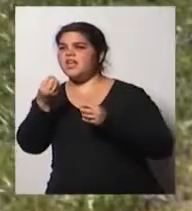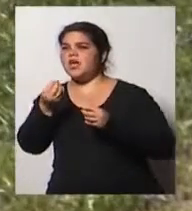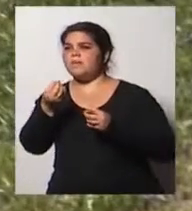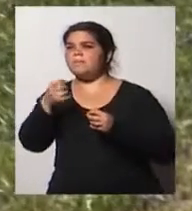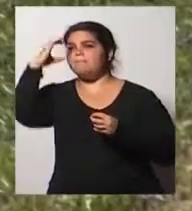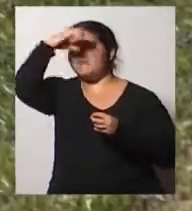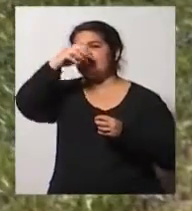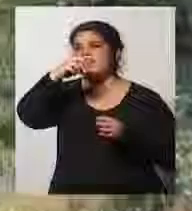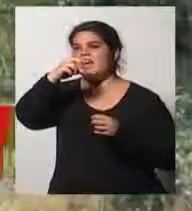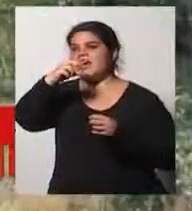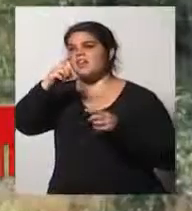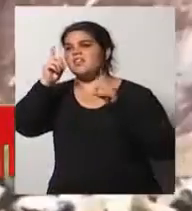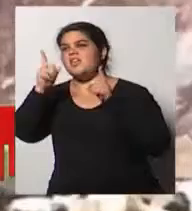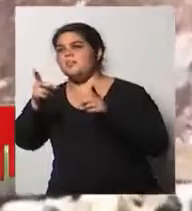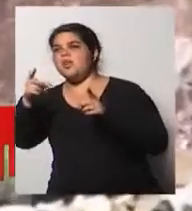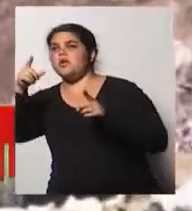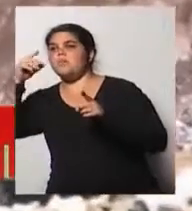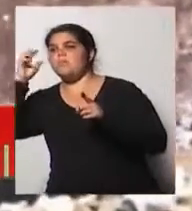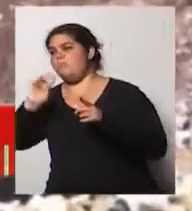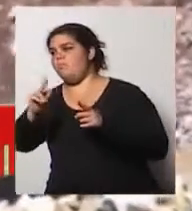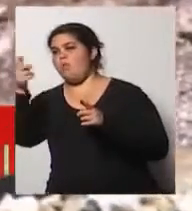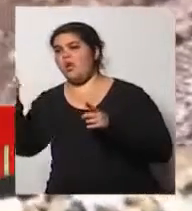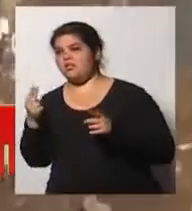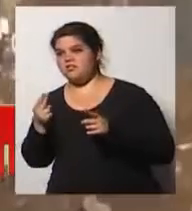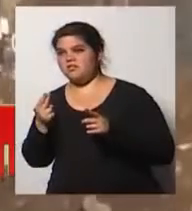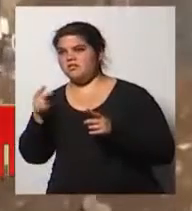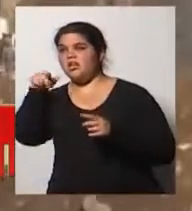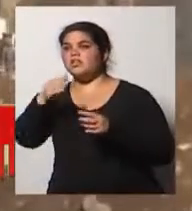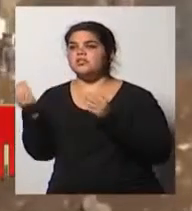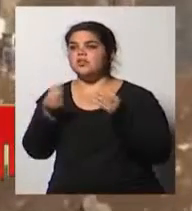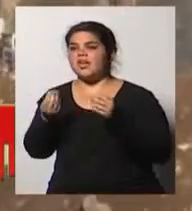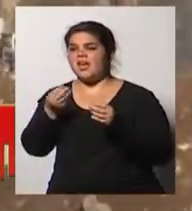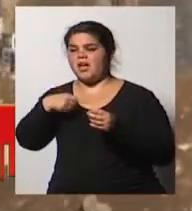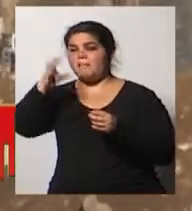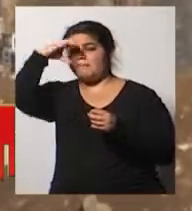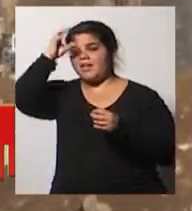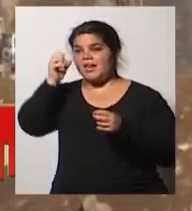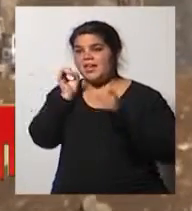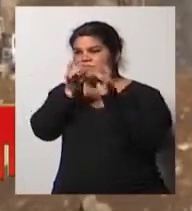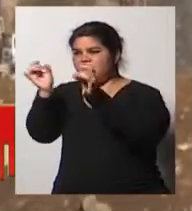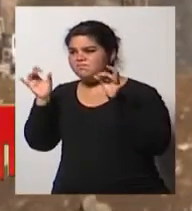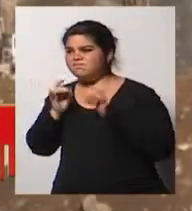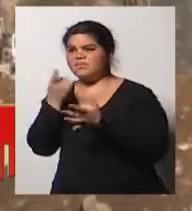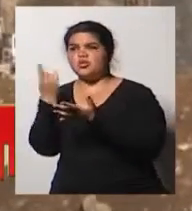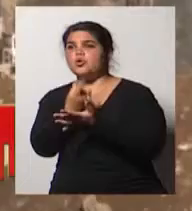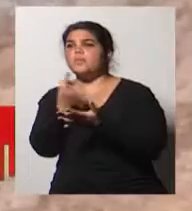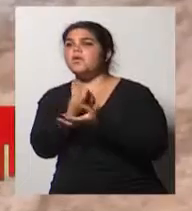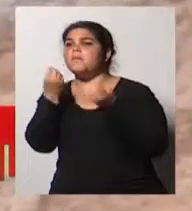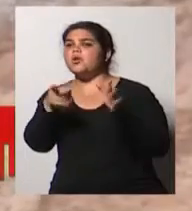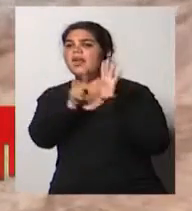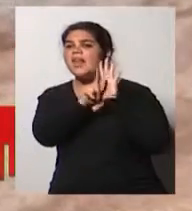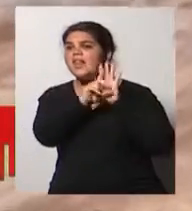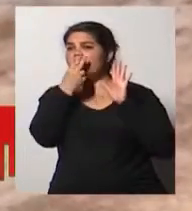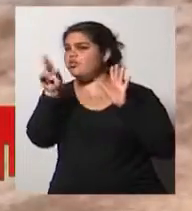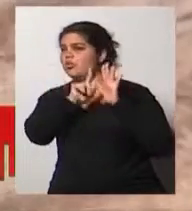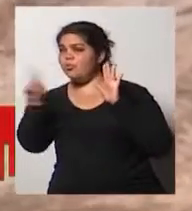Entonces, eso se ha instalado y no es así. No se puede contaminar porque contaminar es un delito. Y el que